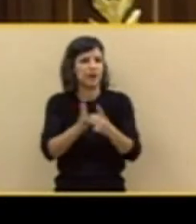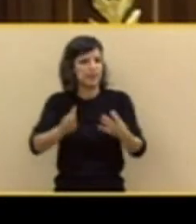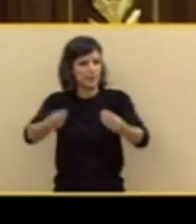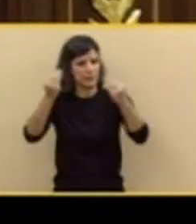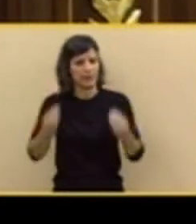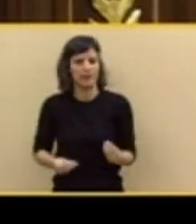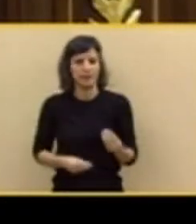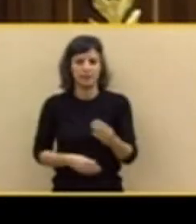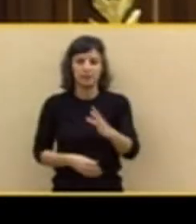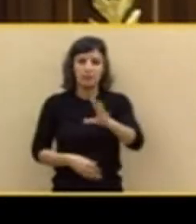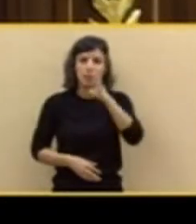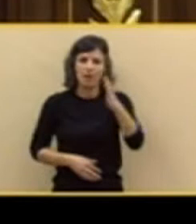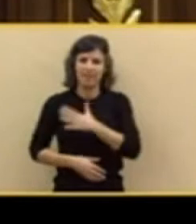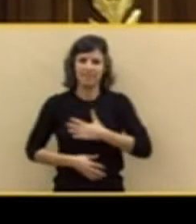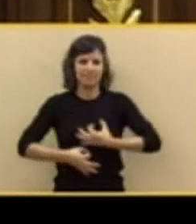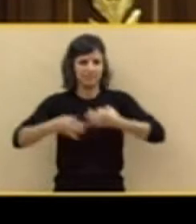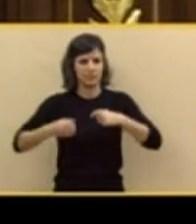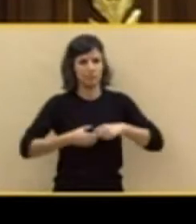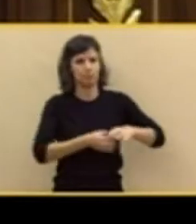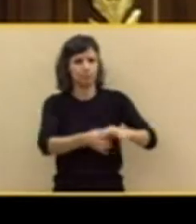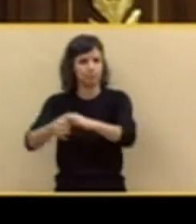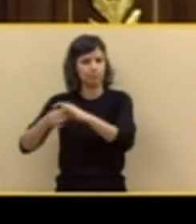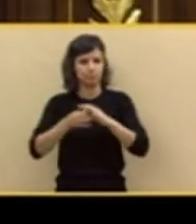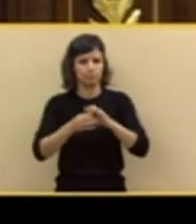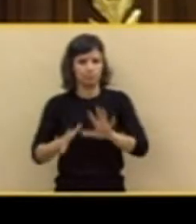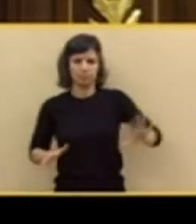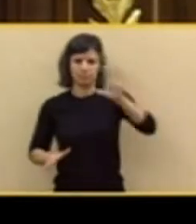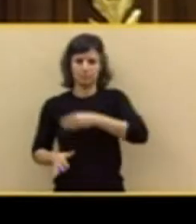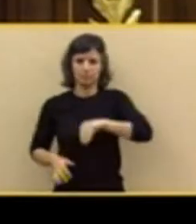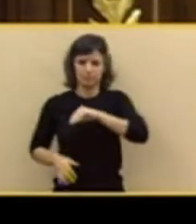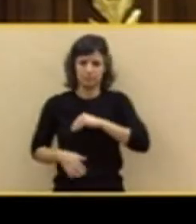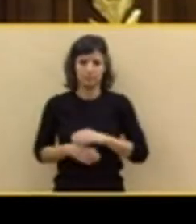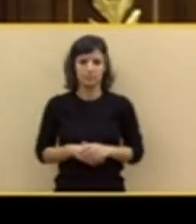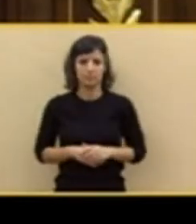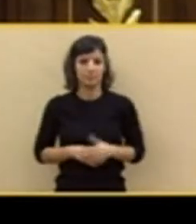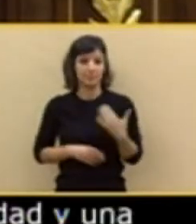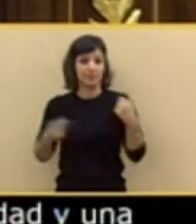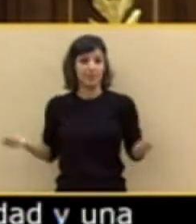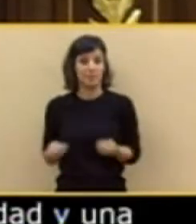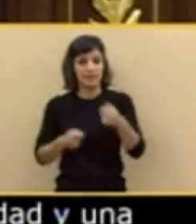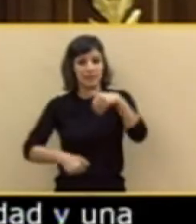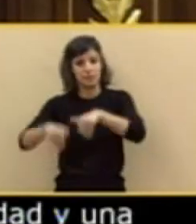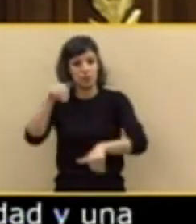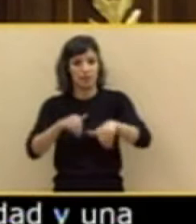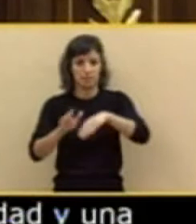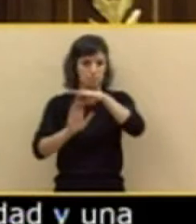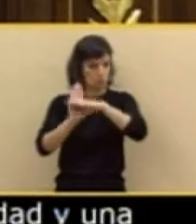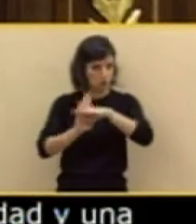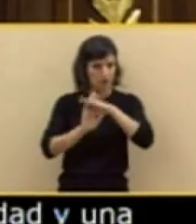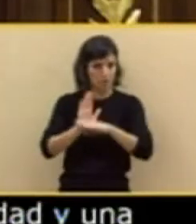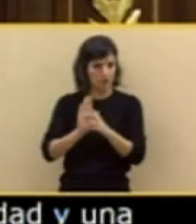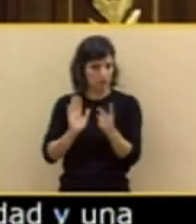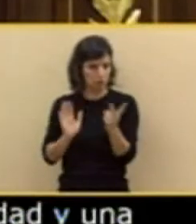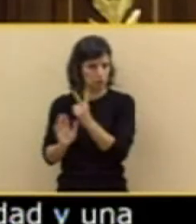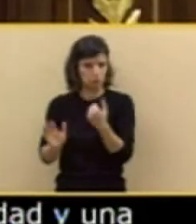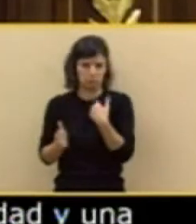considerado que Vox ha salido fortalecido, su mensaje sería distinto. te digo lo mismo de los medios